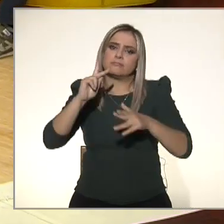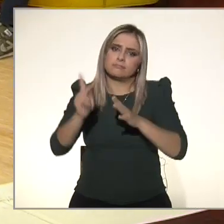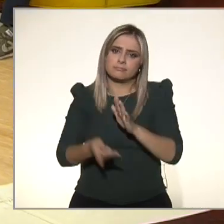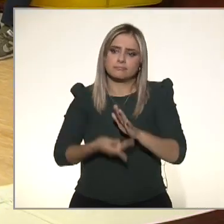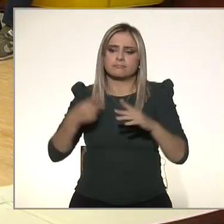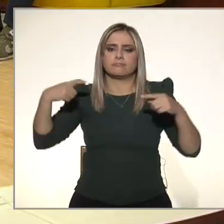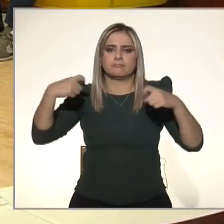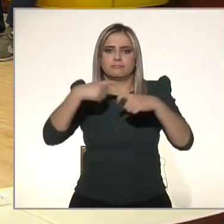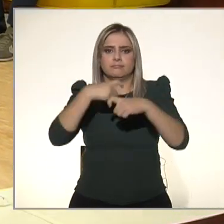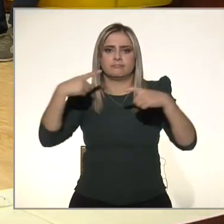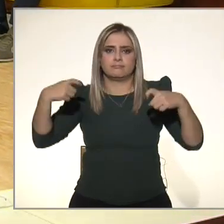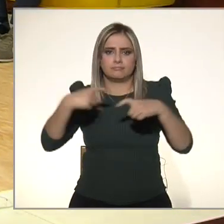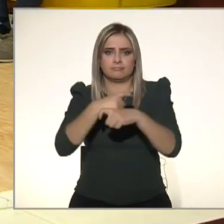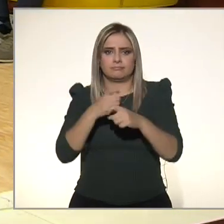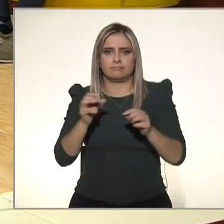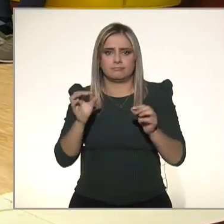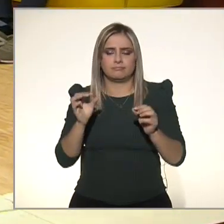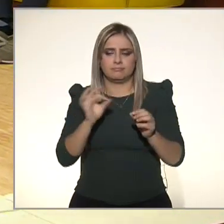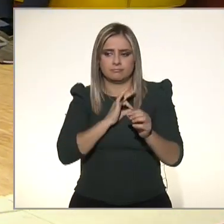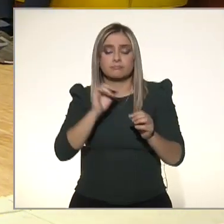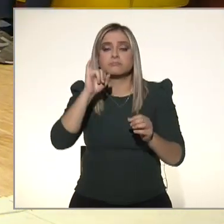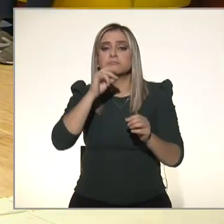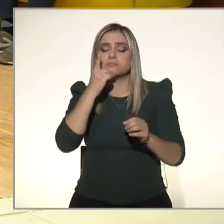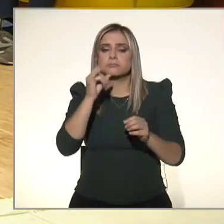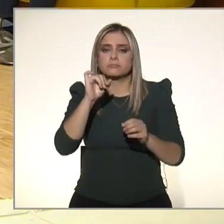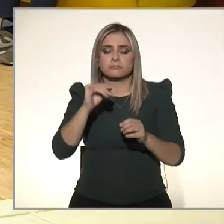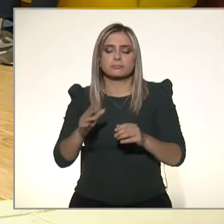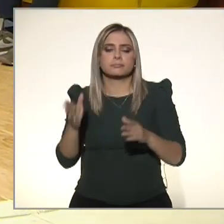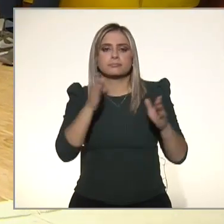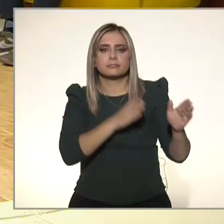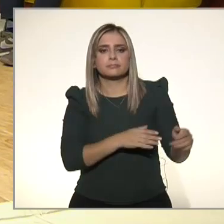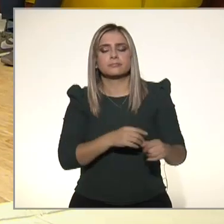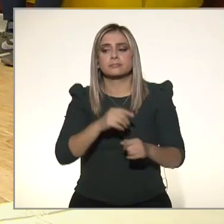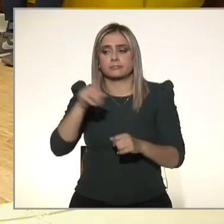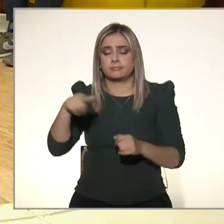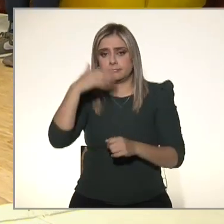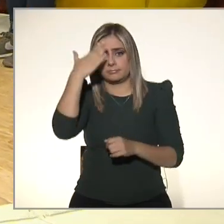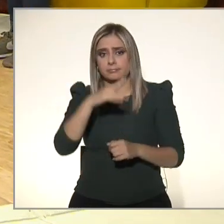poco del condón. ¿Qué porcentaje de gente lo sabe usar adecuadamente?